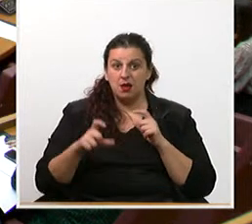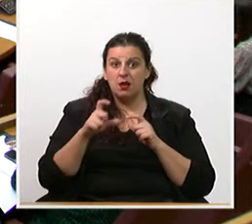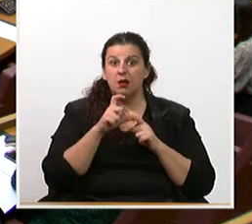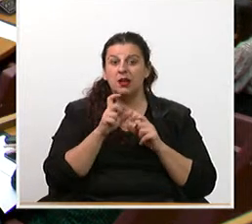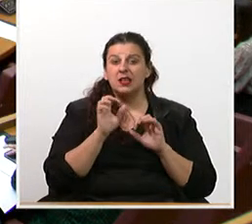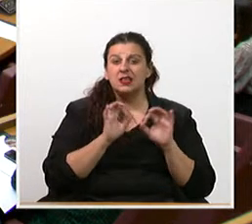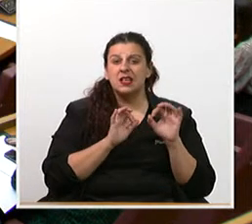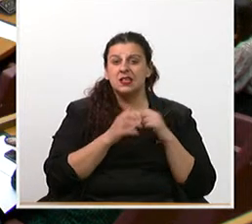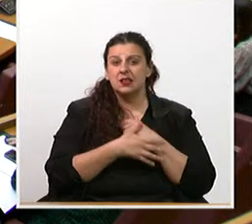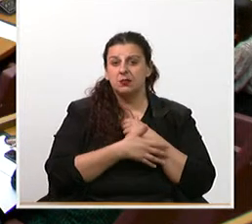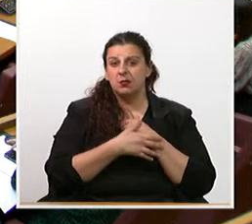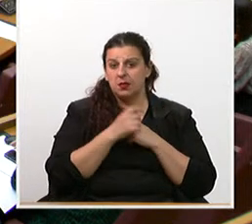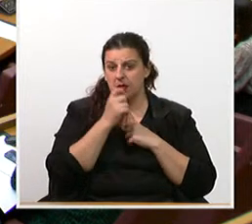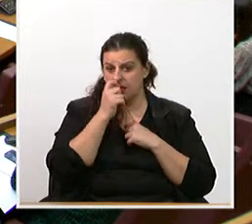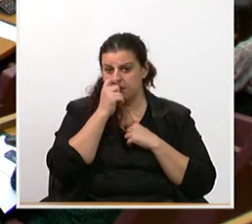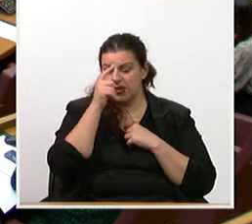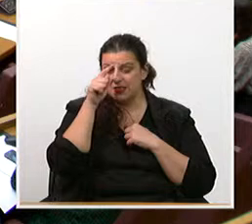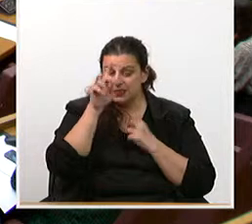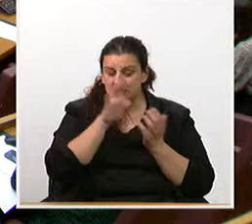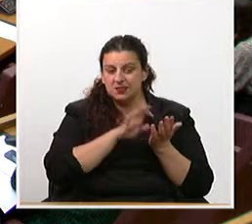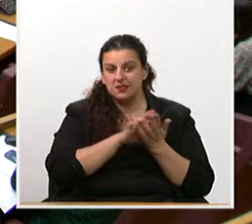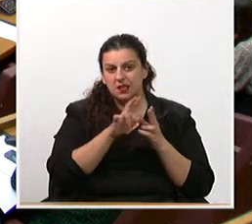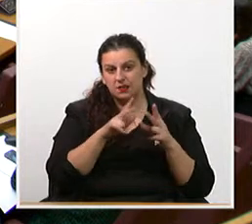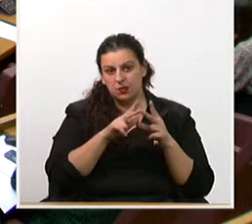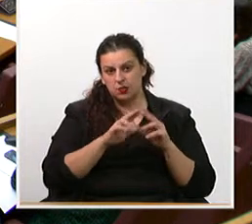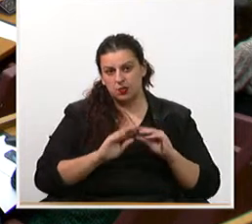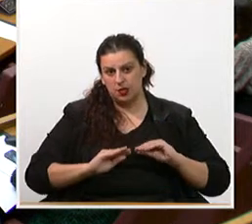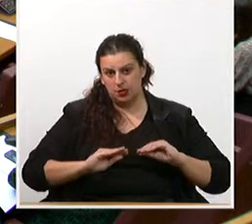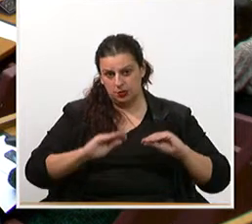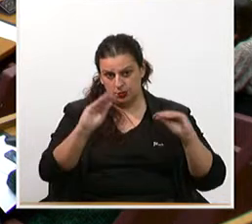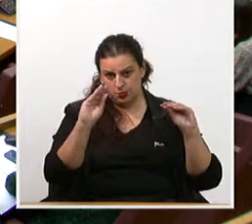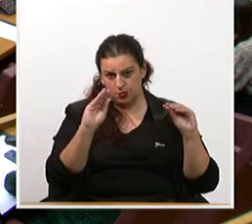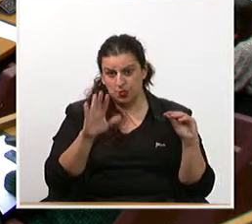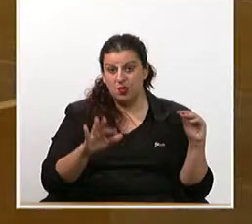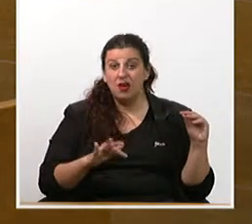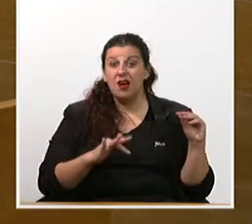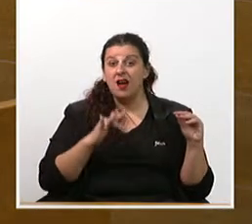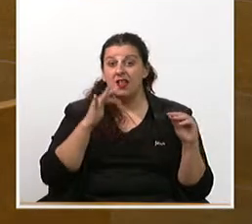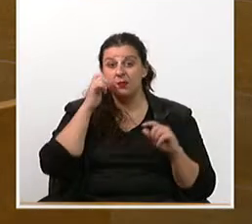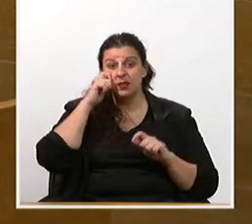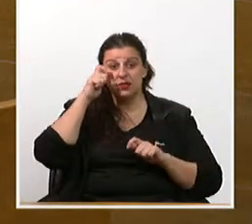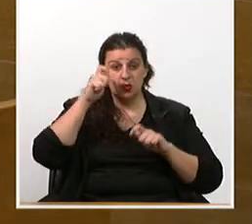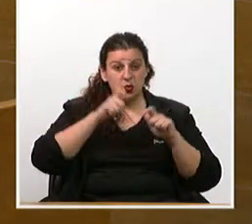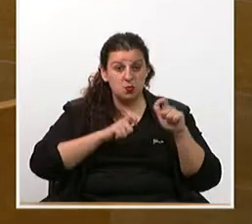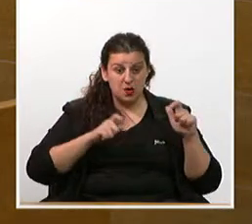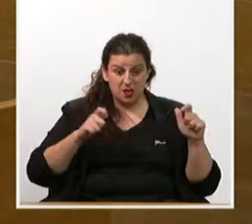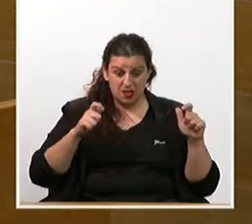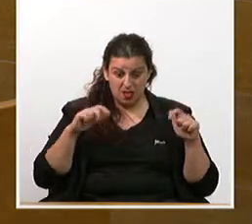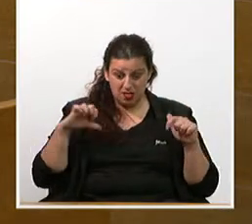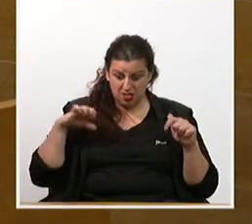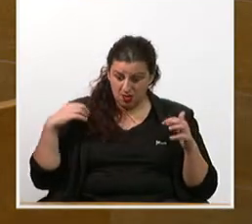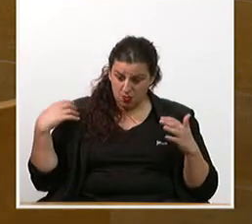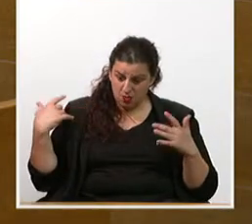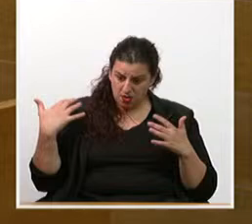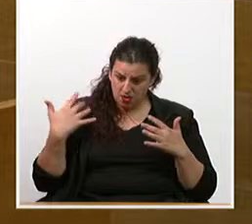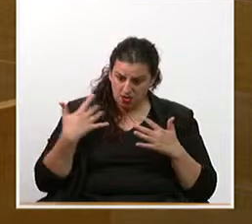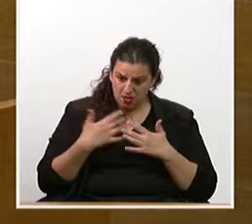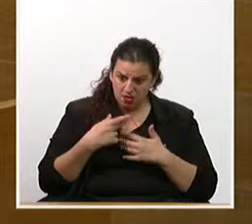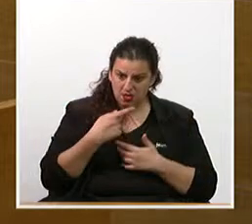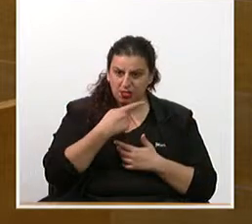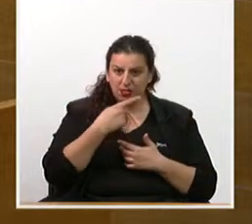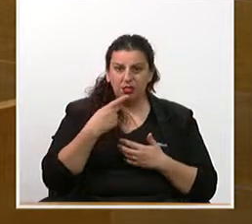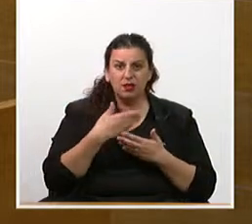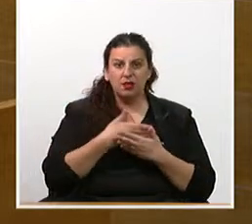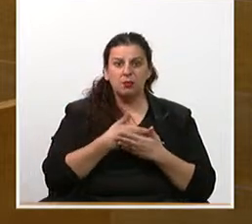pobreza esos son sus servicios sociales y además es una falta de humanidad acumular una deuda de más de 100 millones de